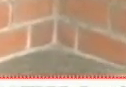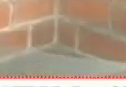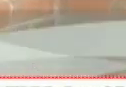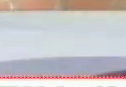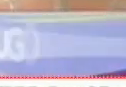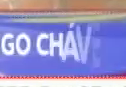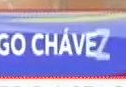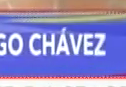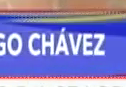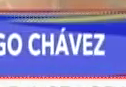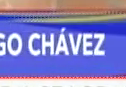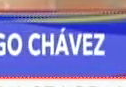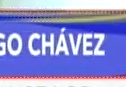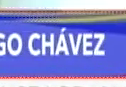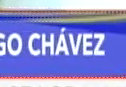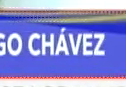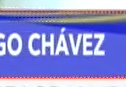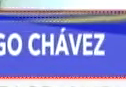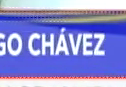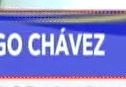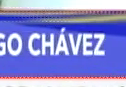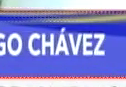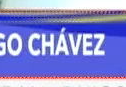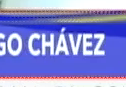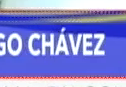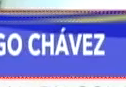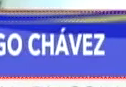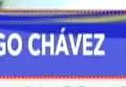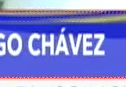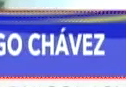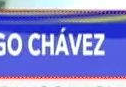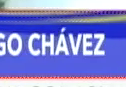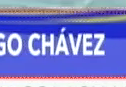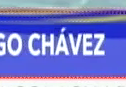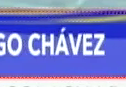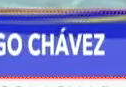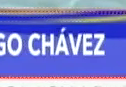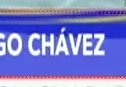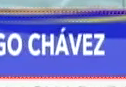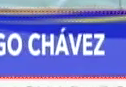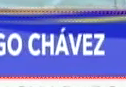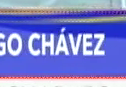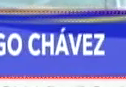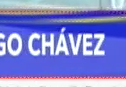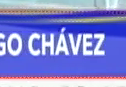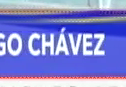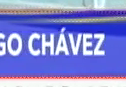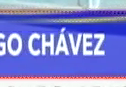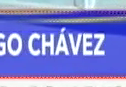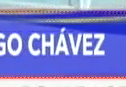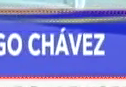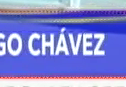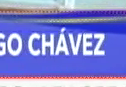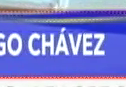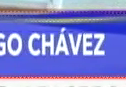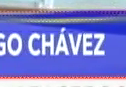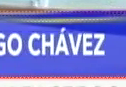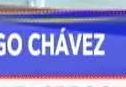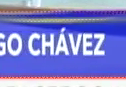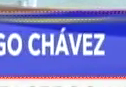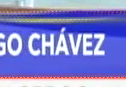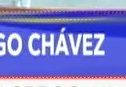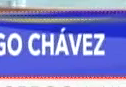que puede se puede albergar más de 720 estudiantes tres laboratorios una